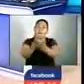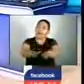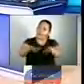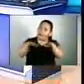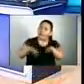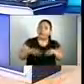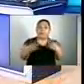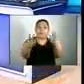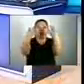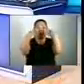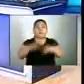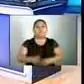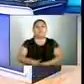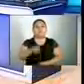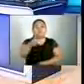por habernos acompañado que descanse